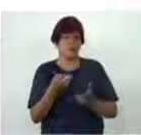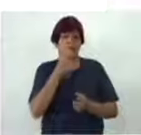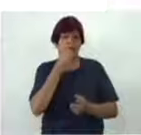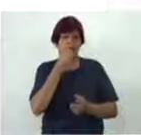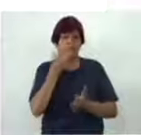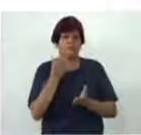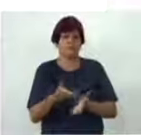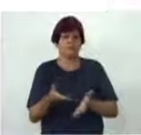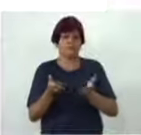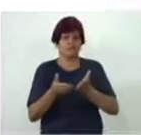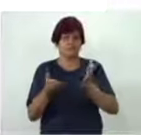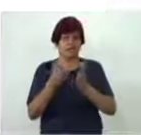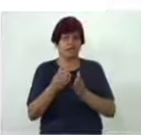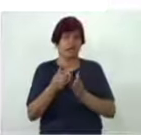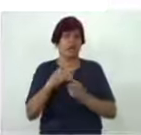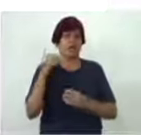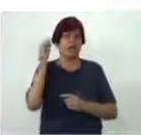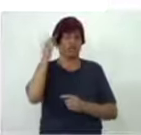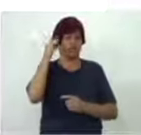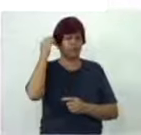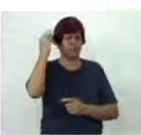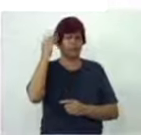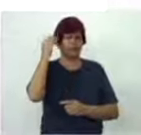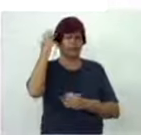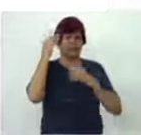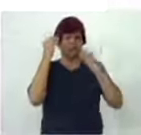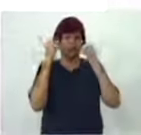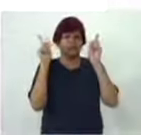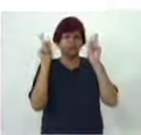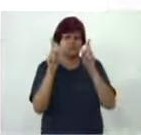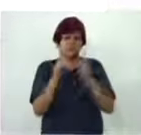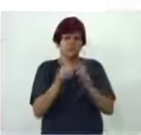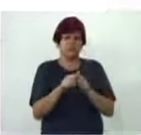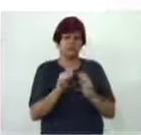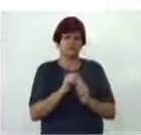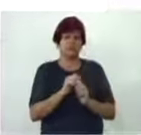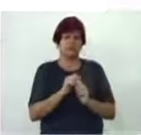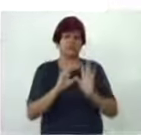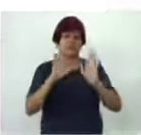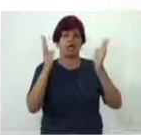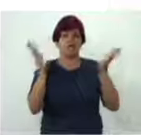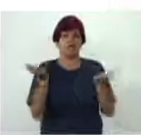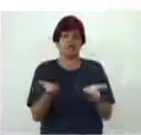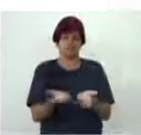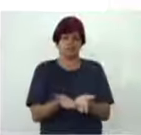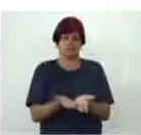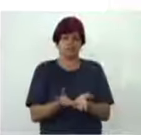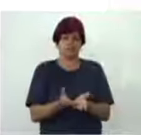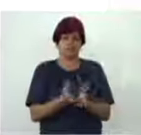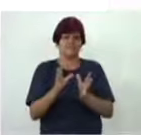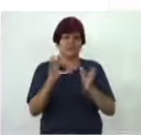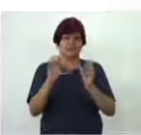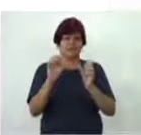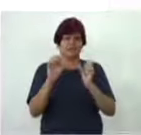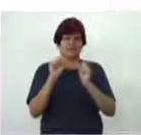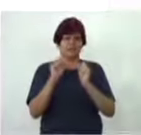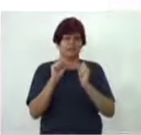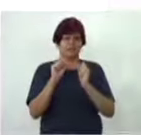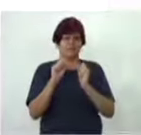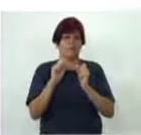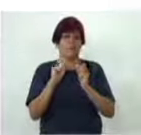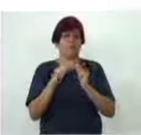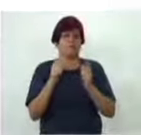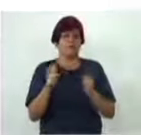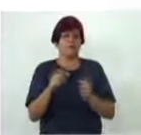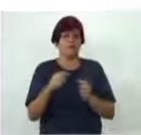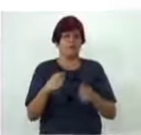podido desarrollar operaciones mentales de análisis, de síntesis, de generalización y abstracción, por lo